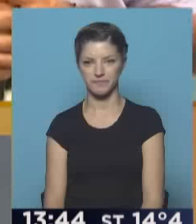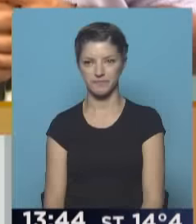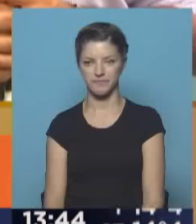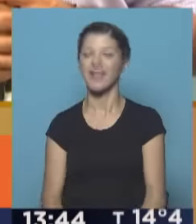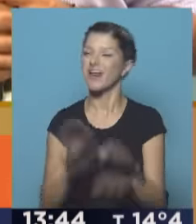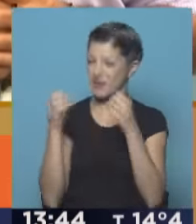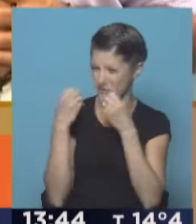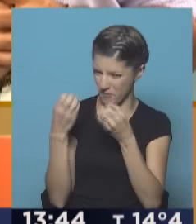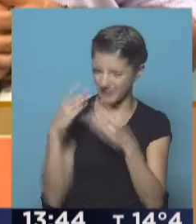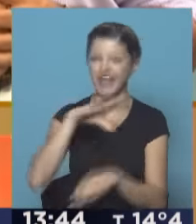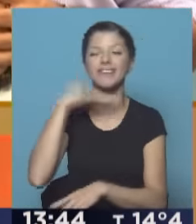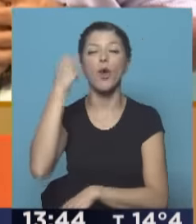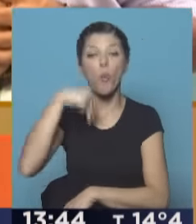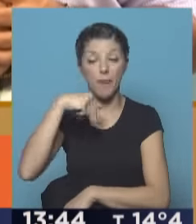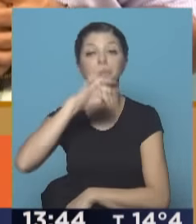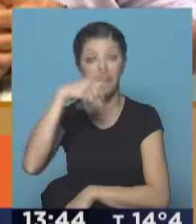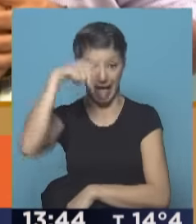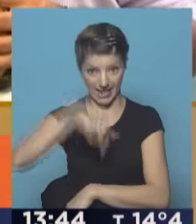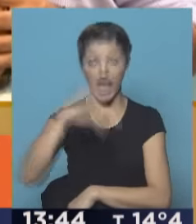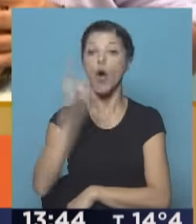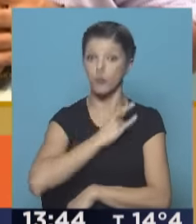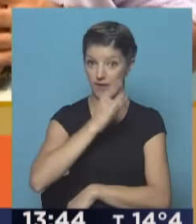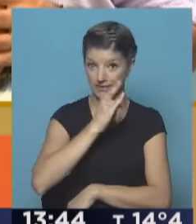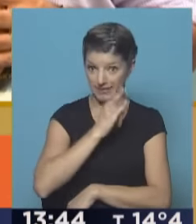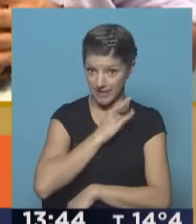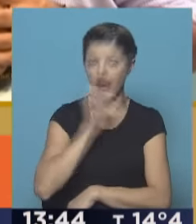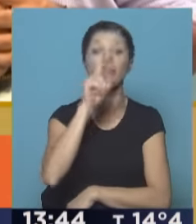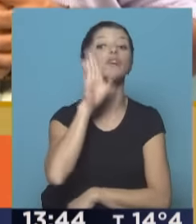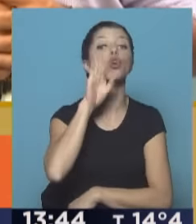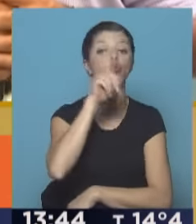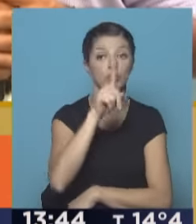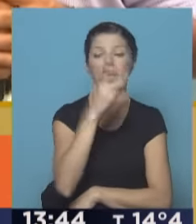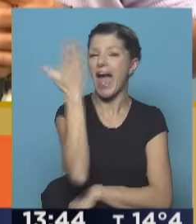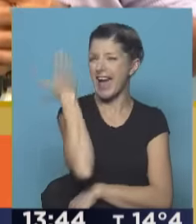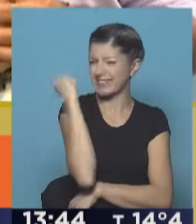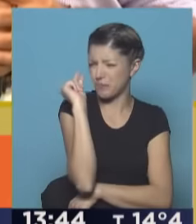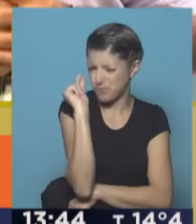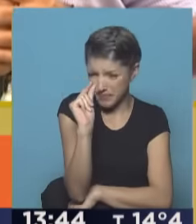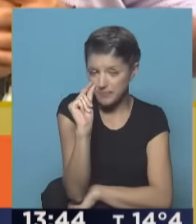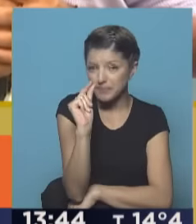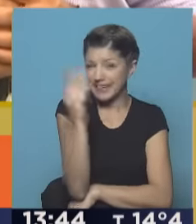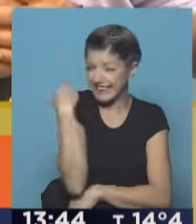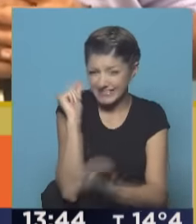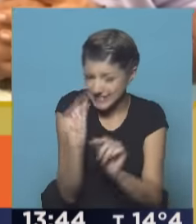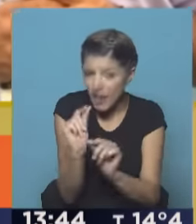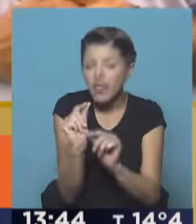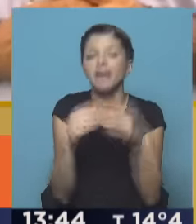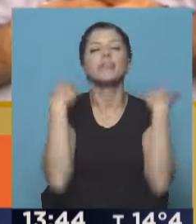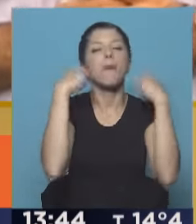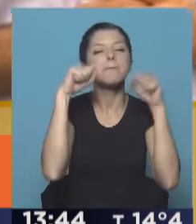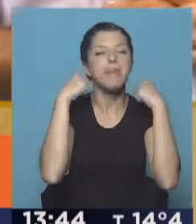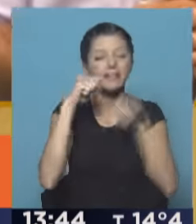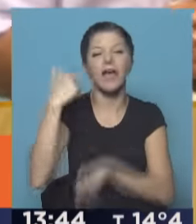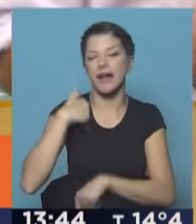Hola, Juan Carlos, acá estamos, justamente en la Universidad de Rice, en donde acaba de terminar hace instantes el entrenamiento de la